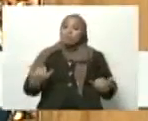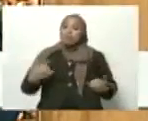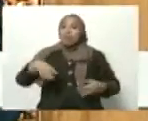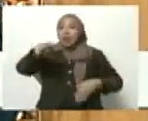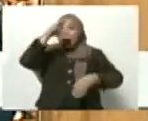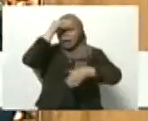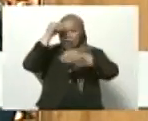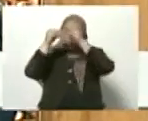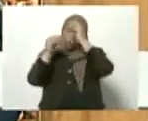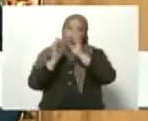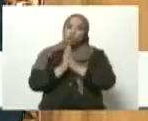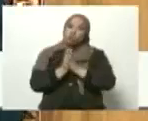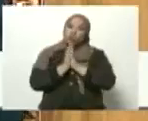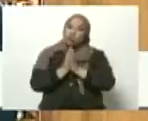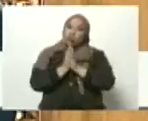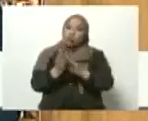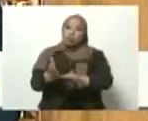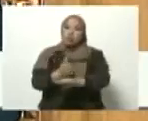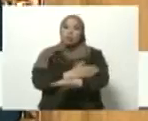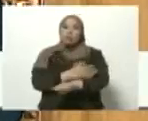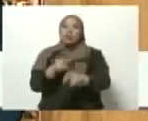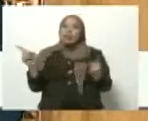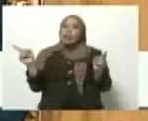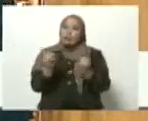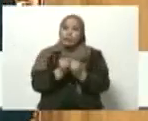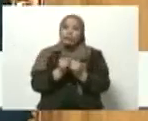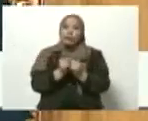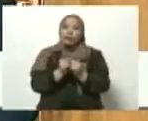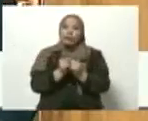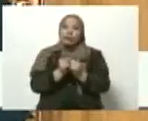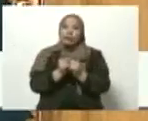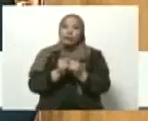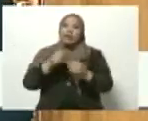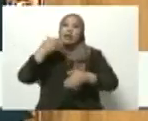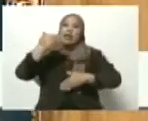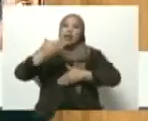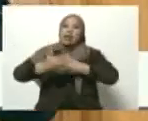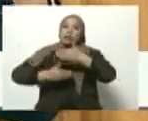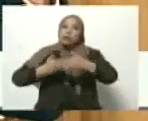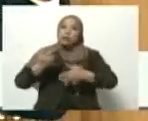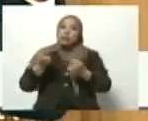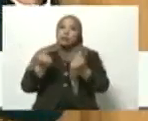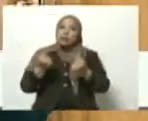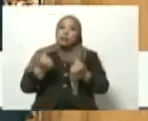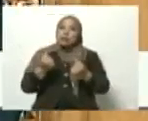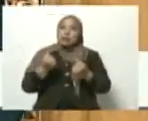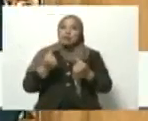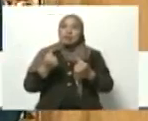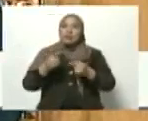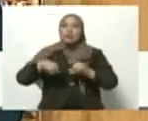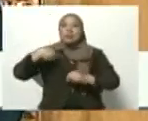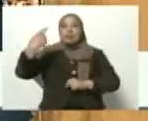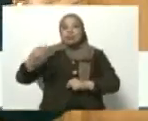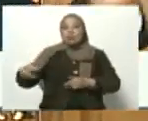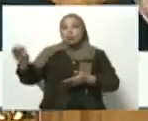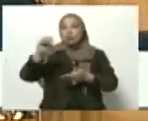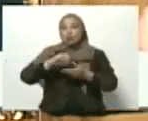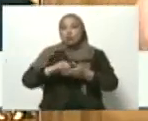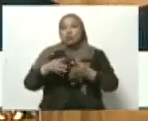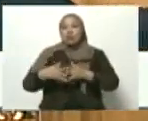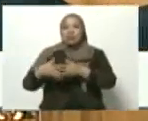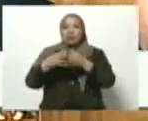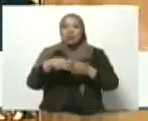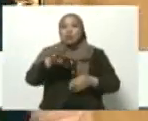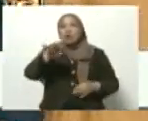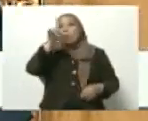por favor, todo boom petrolero es corto. Aprendamos a guardar para la próxima y que después viene otra vez la caída. Mira, hace